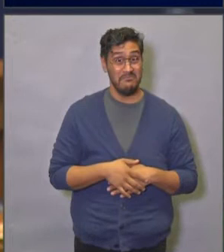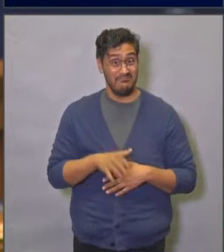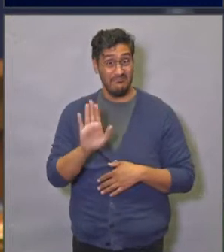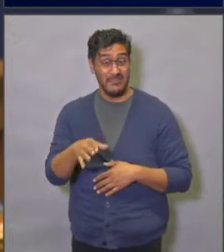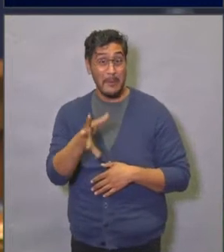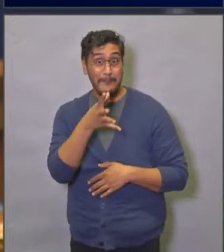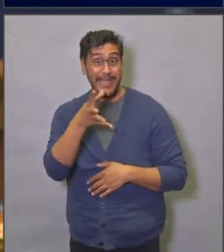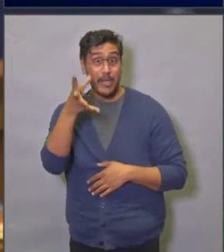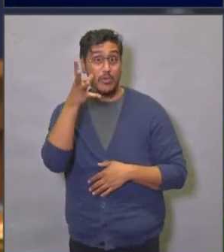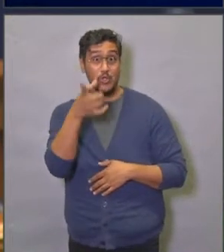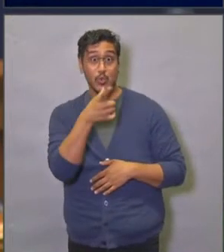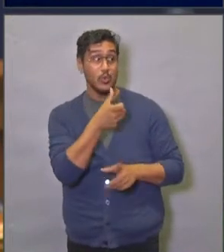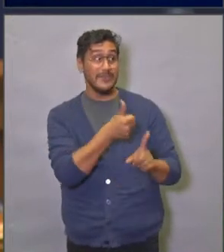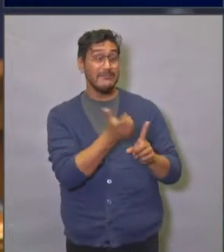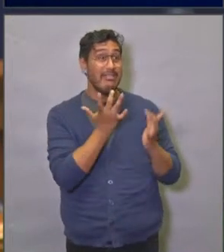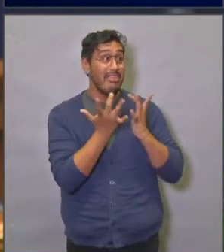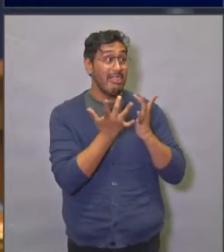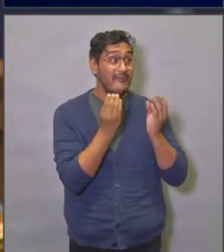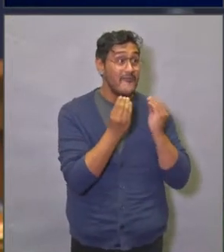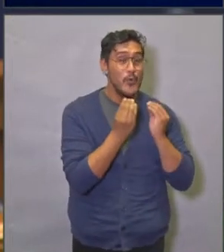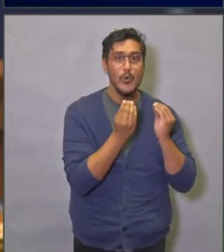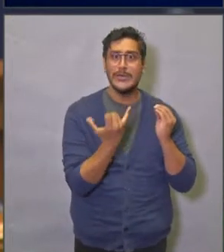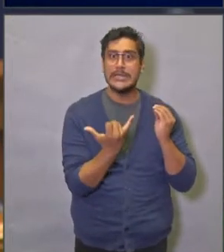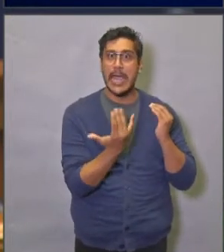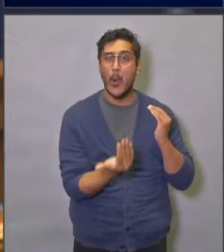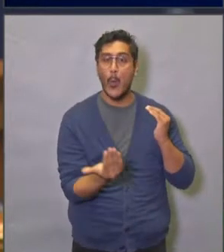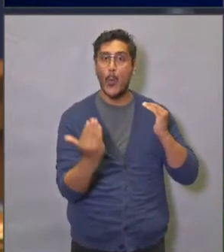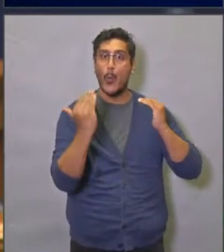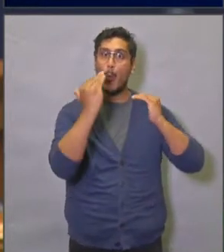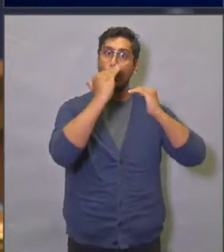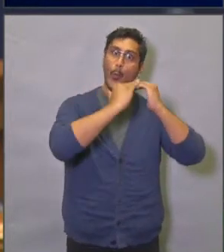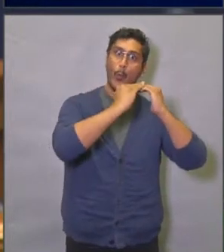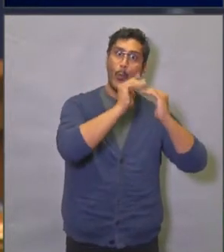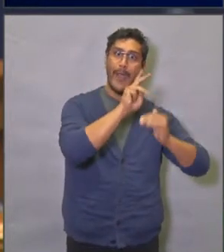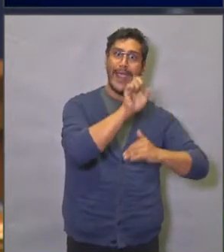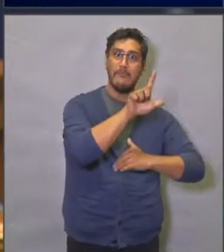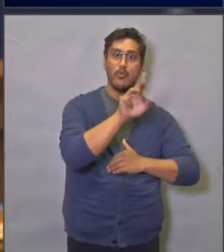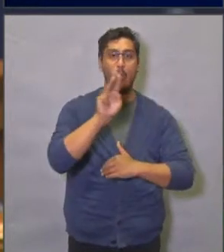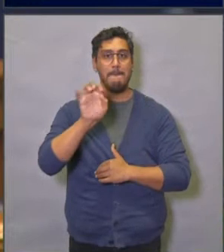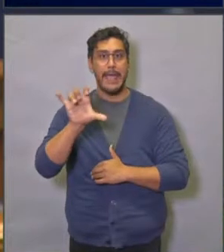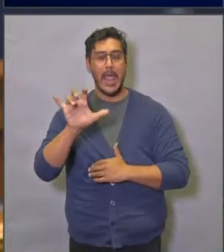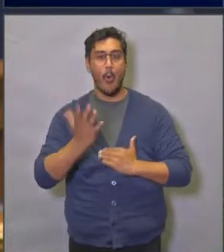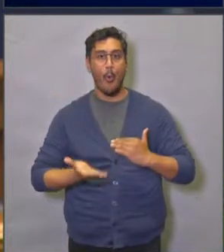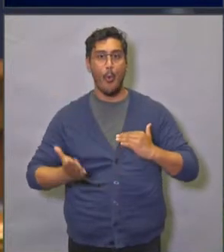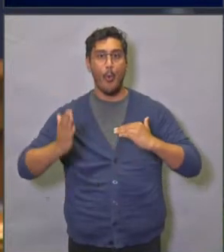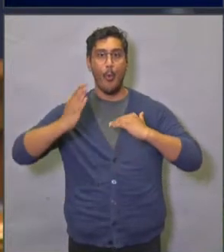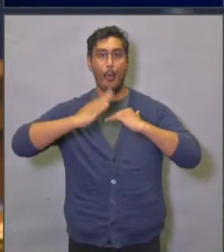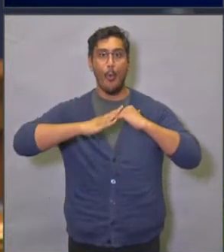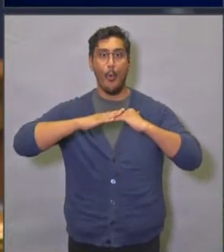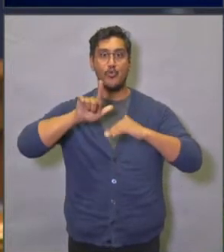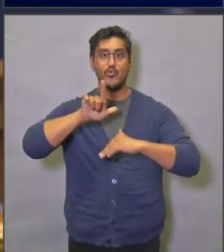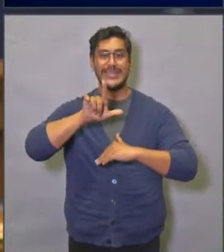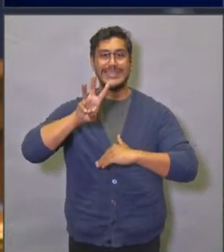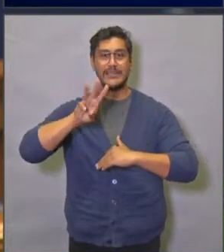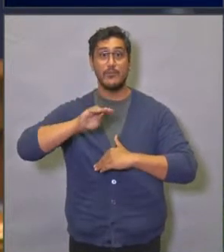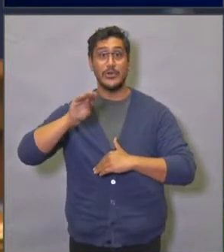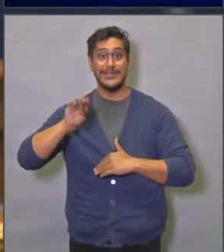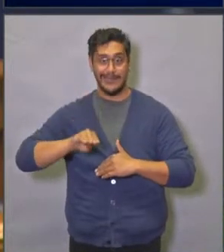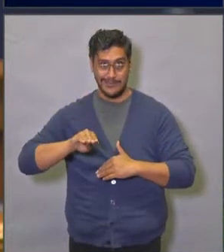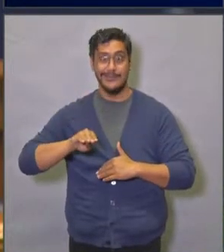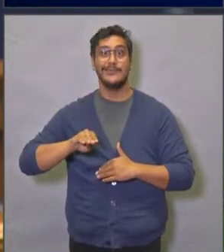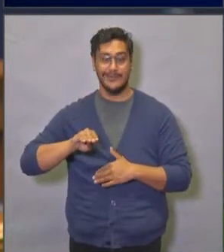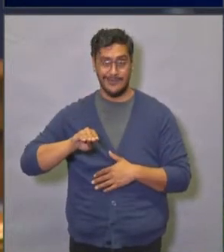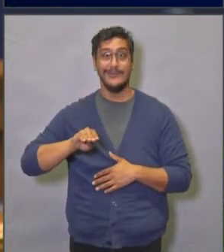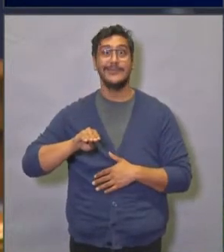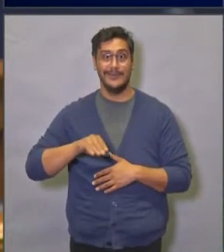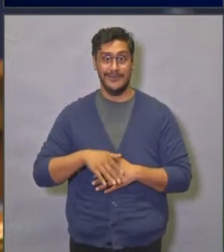subido. Subieron en abril hasta mayo de este año con unos 26% y bajó al